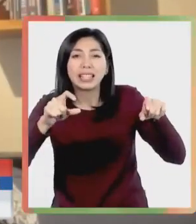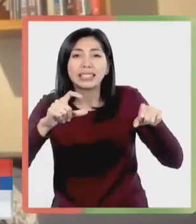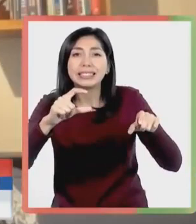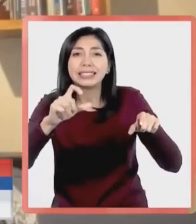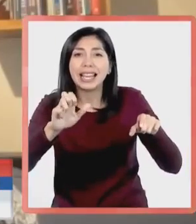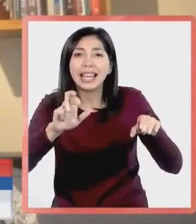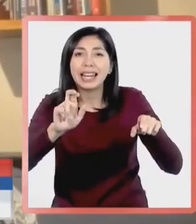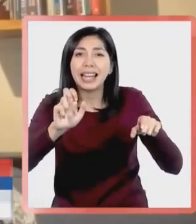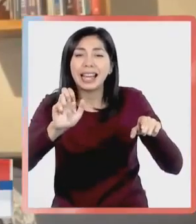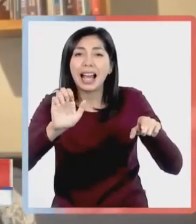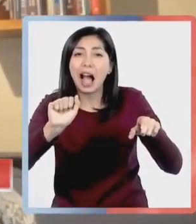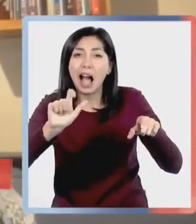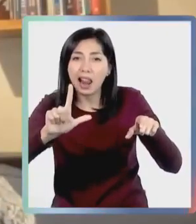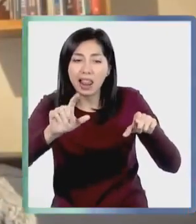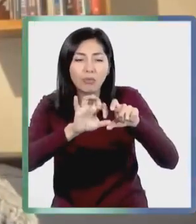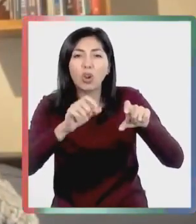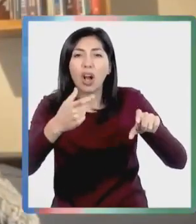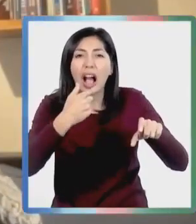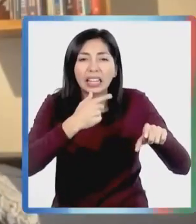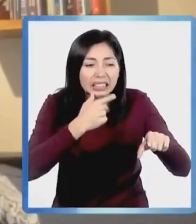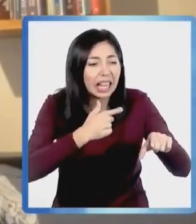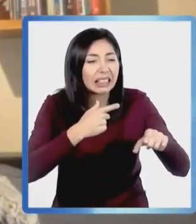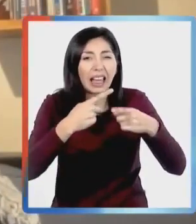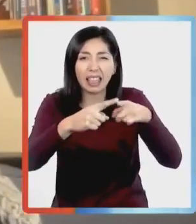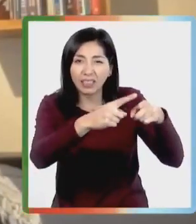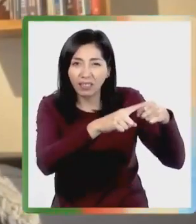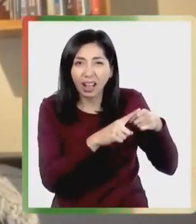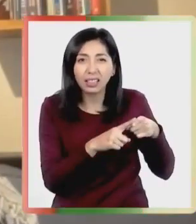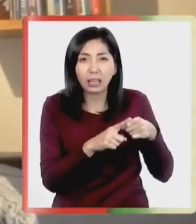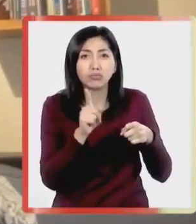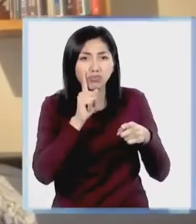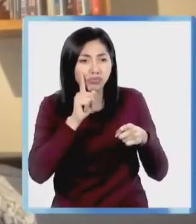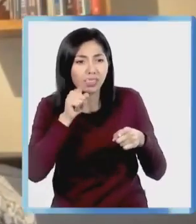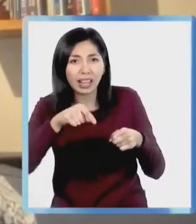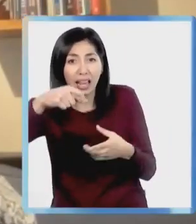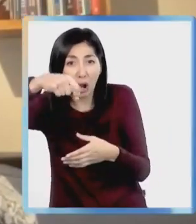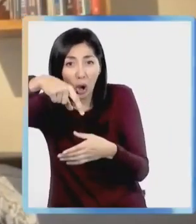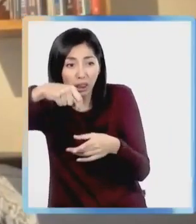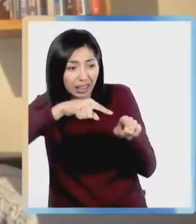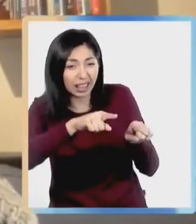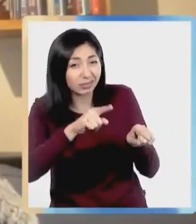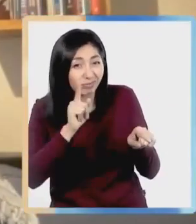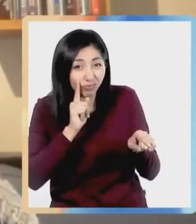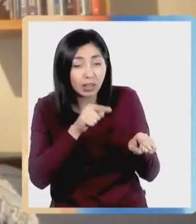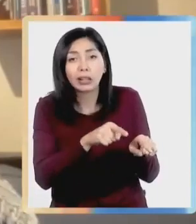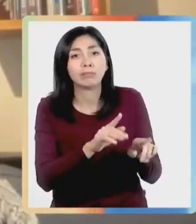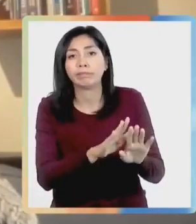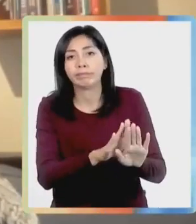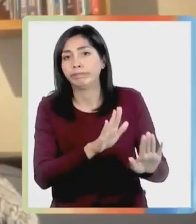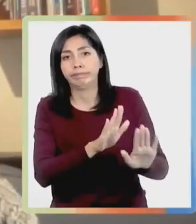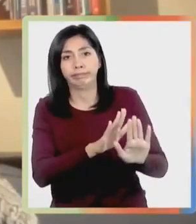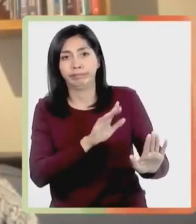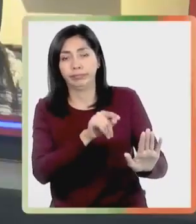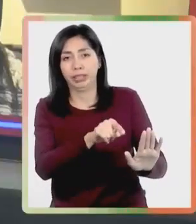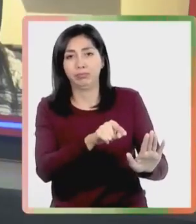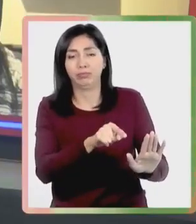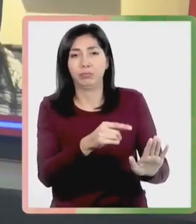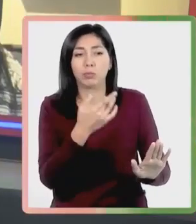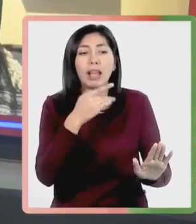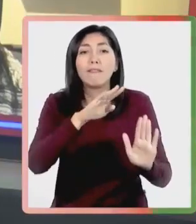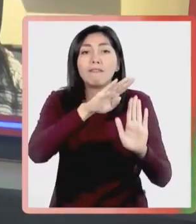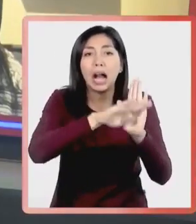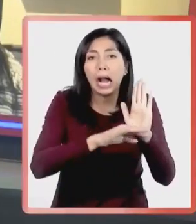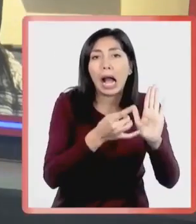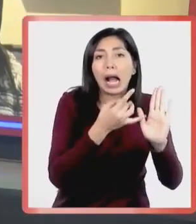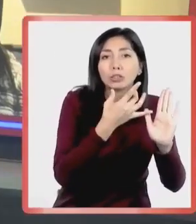de cereales, hay hartas como alimentos galletas, que incluyen estos edulcorantes que bajan